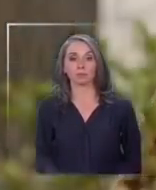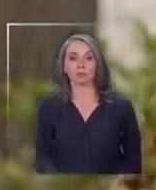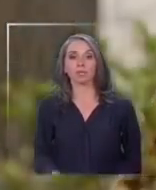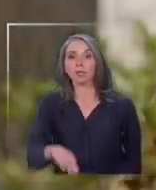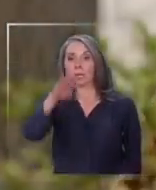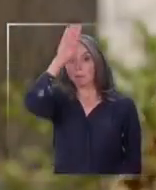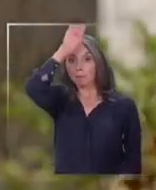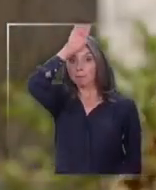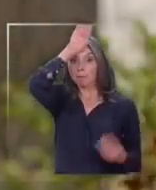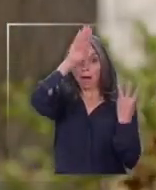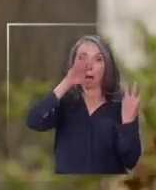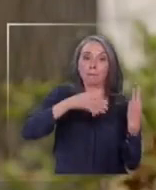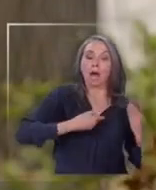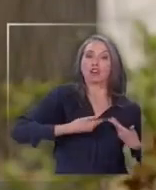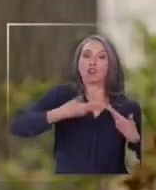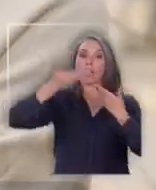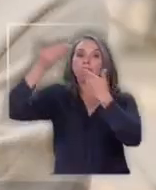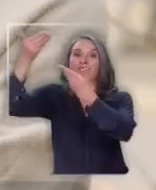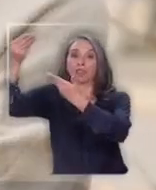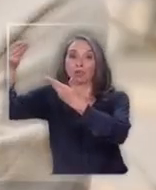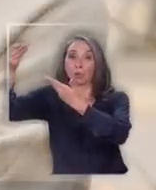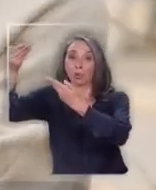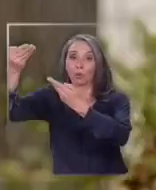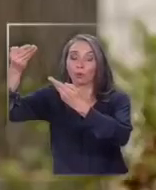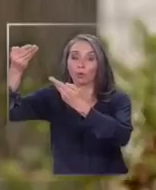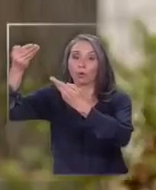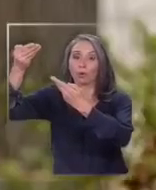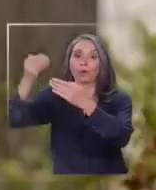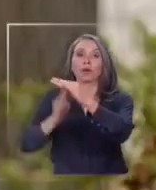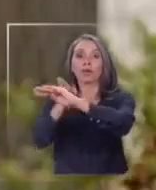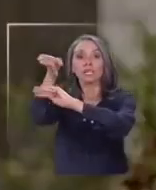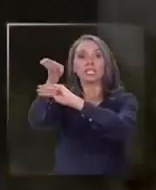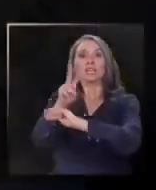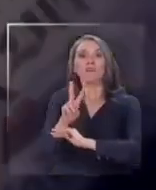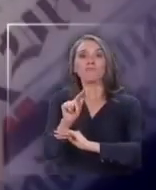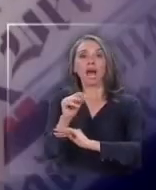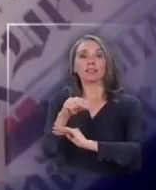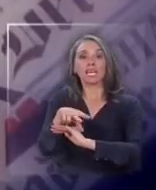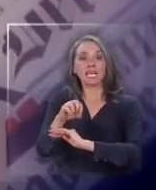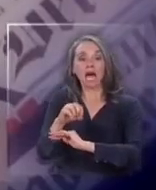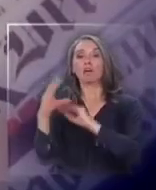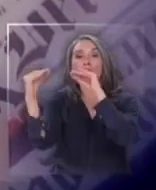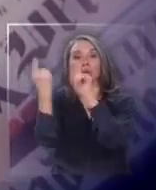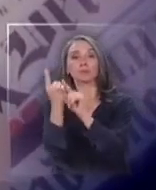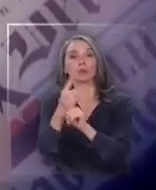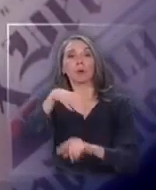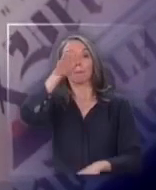El Papa nos ha invitado también al Vaticano a conversar con nosotros. El Papa